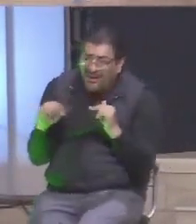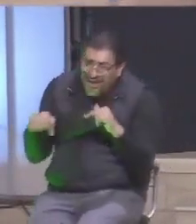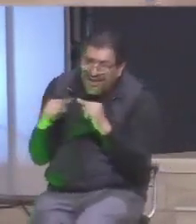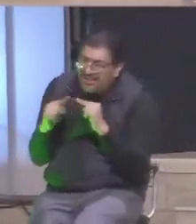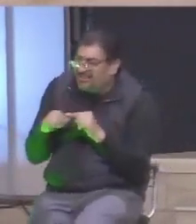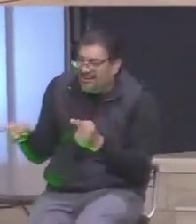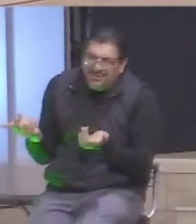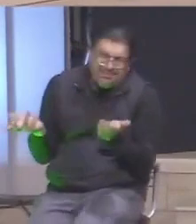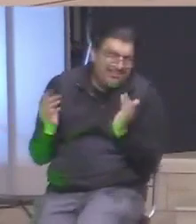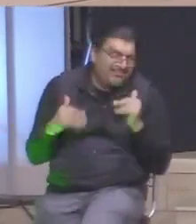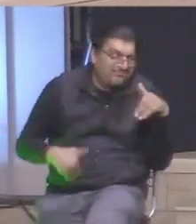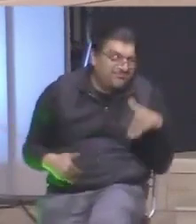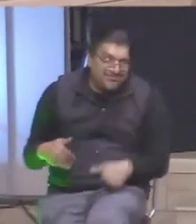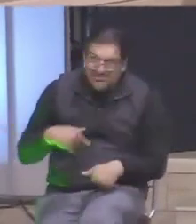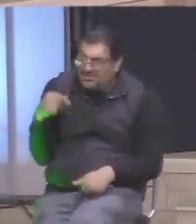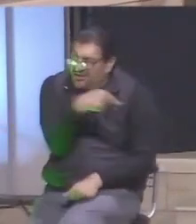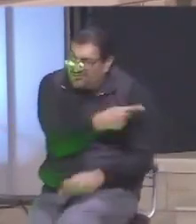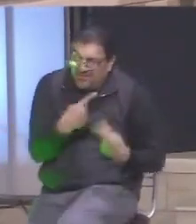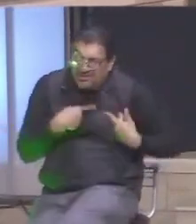suegra